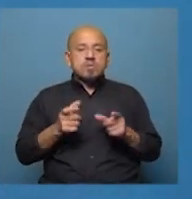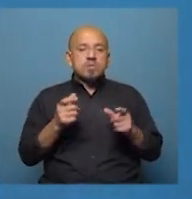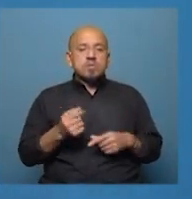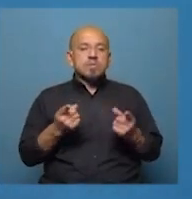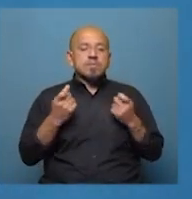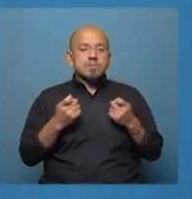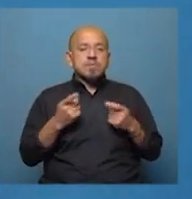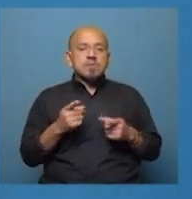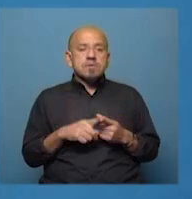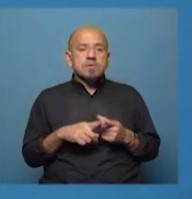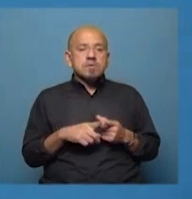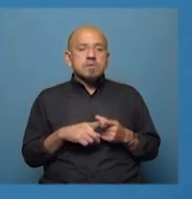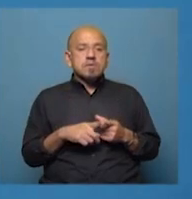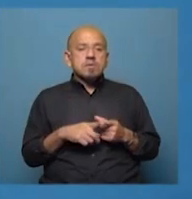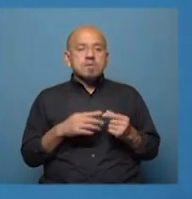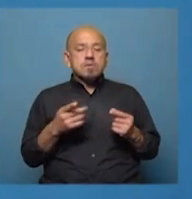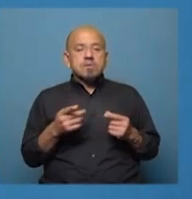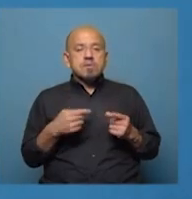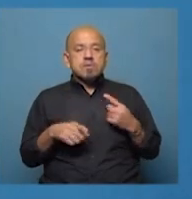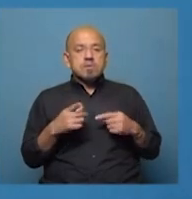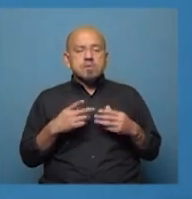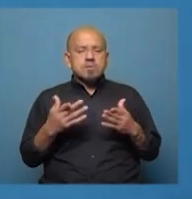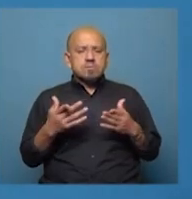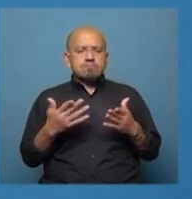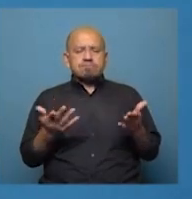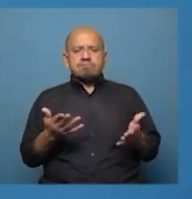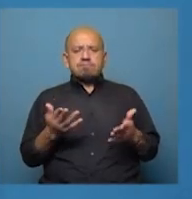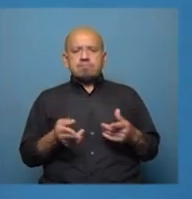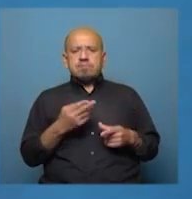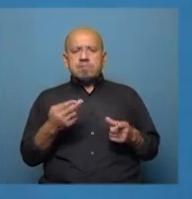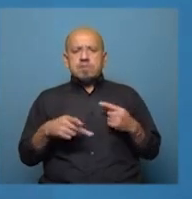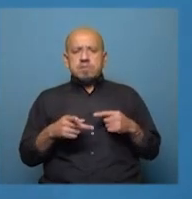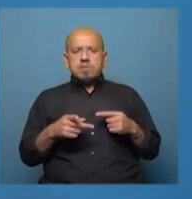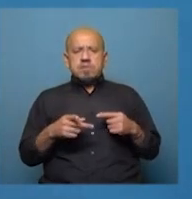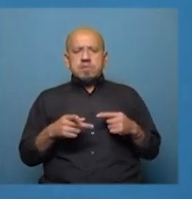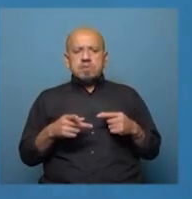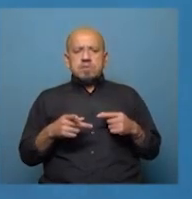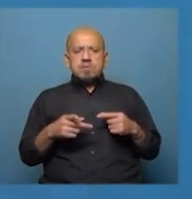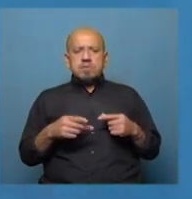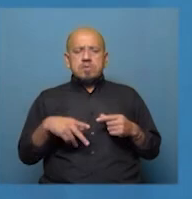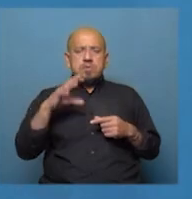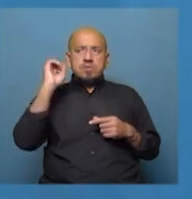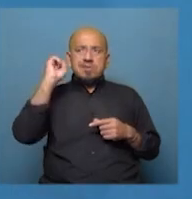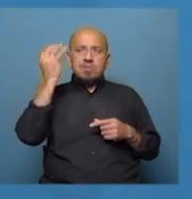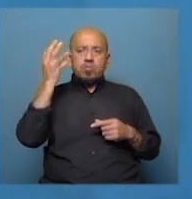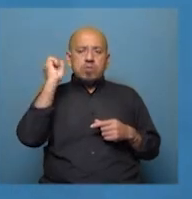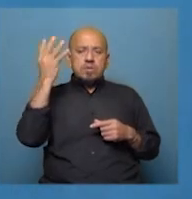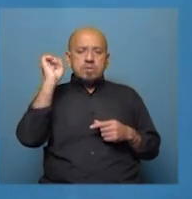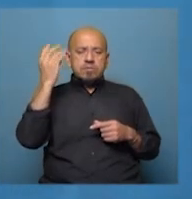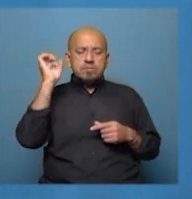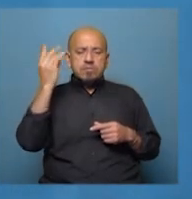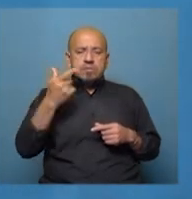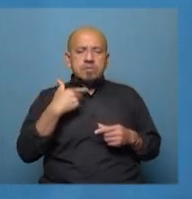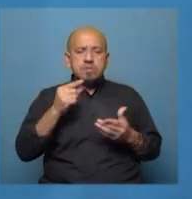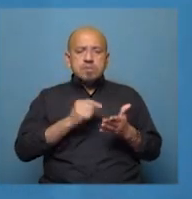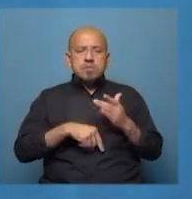es uno de ellos y tercero las graves irregularidades que tiene en el caso de las ambulancias es clarísimo contrató una